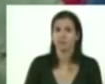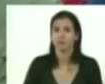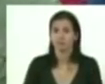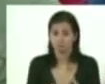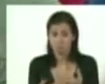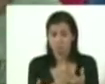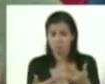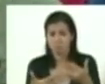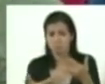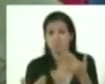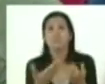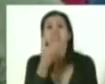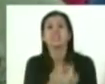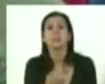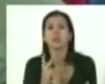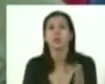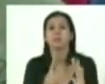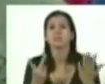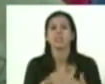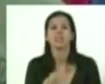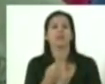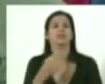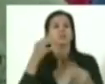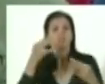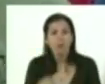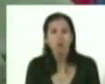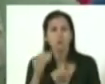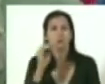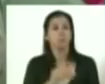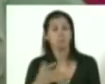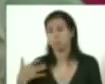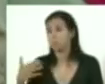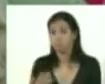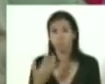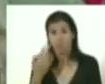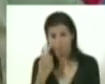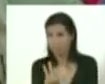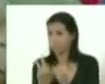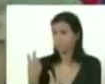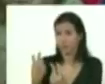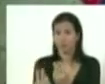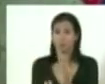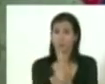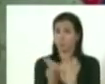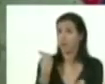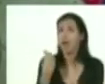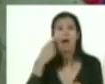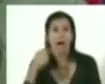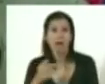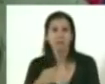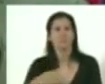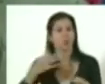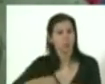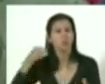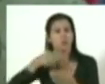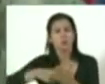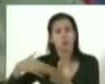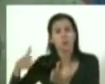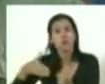cerremos diciendo hemos transitado ya la ruta histórica hacia Carabobo